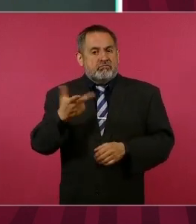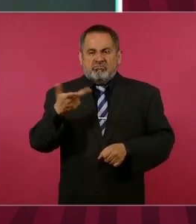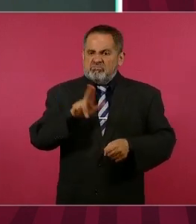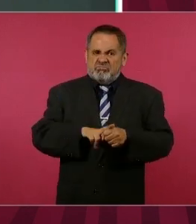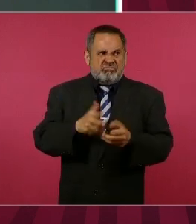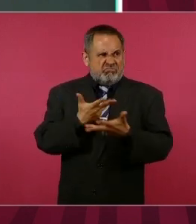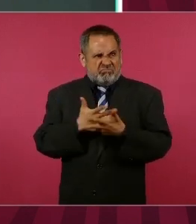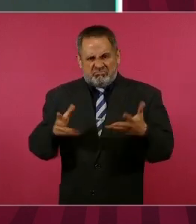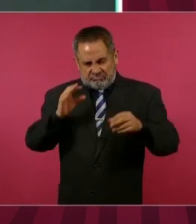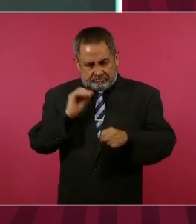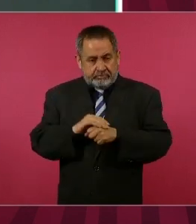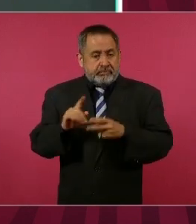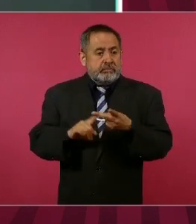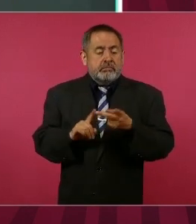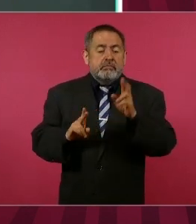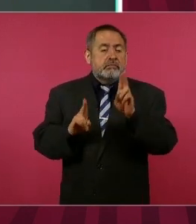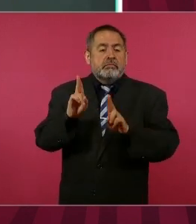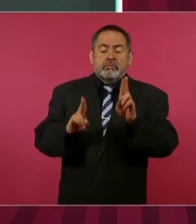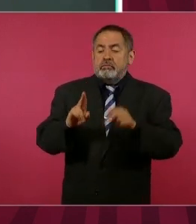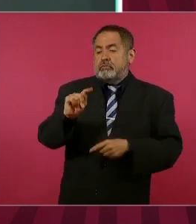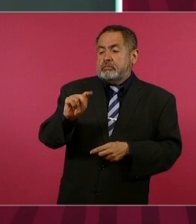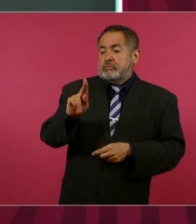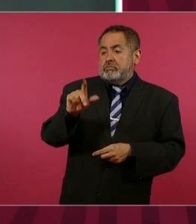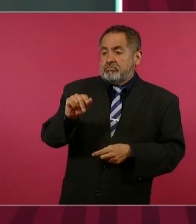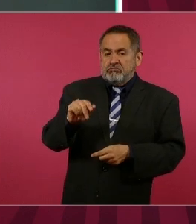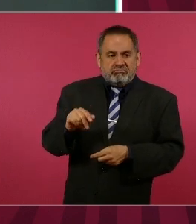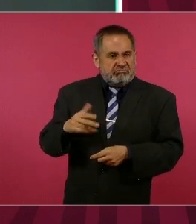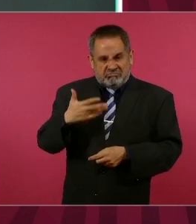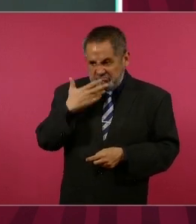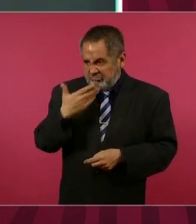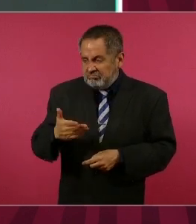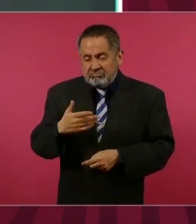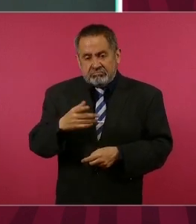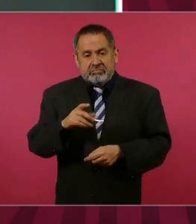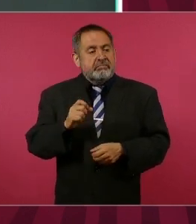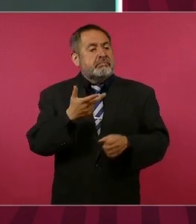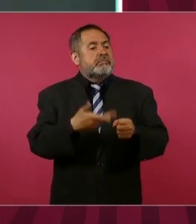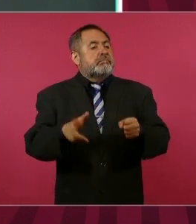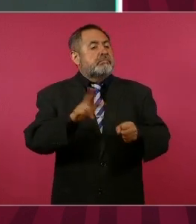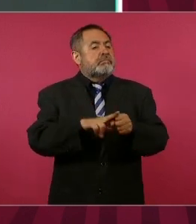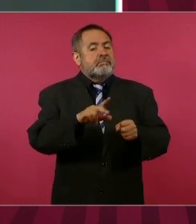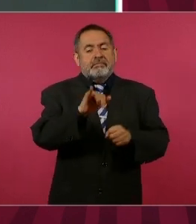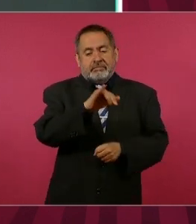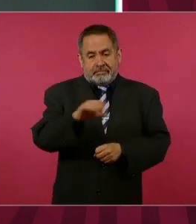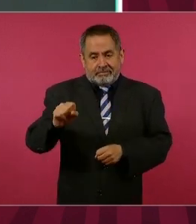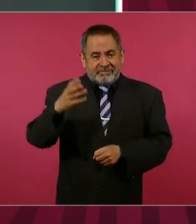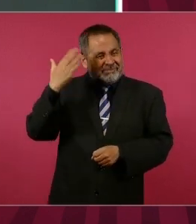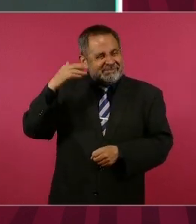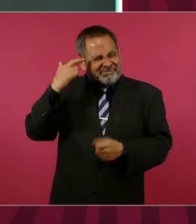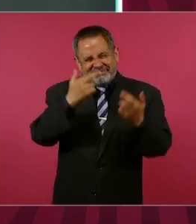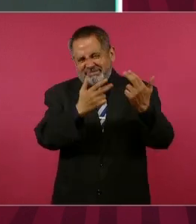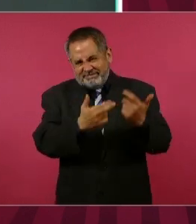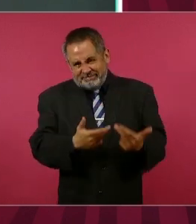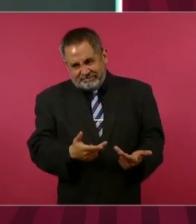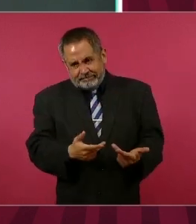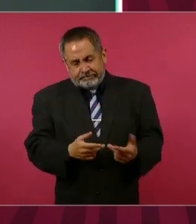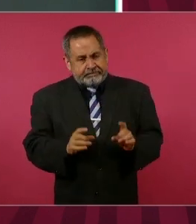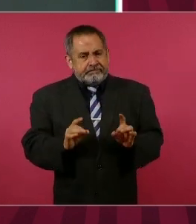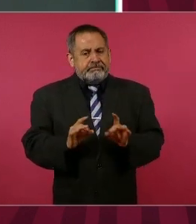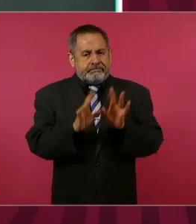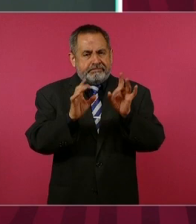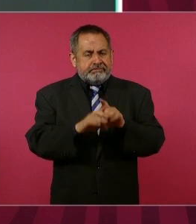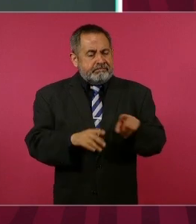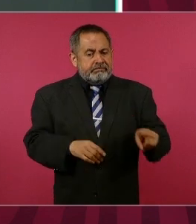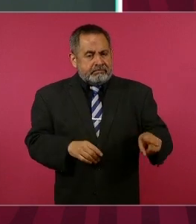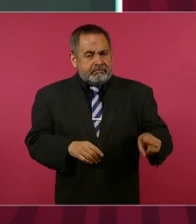Tendremos en Tula una recuperación de la clínica del Seguro Social que fue destruida por un evento